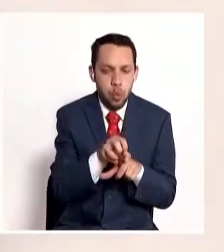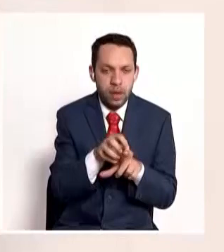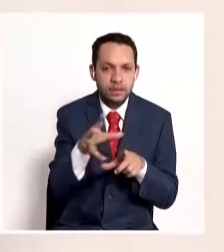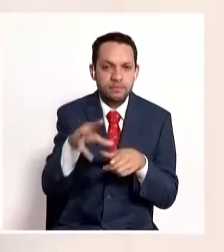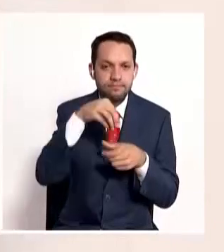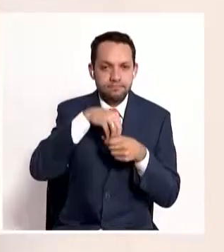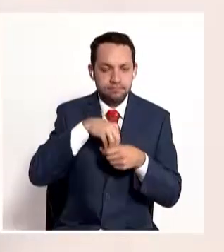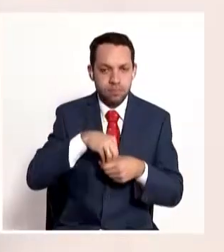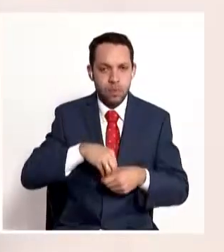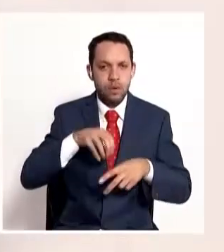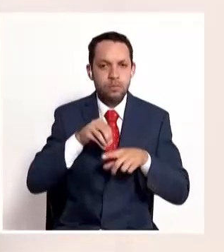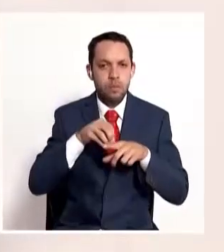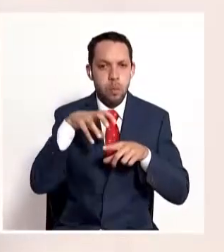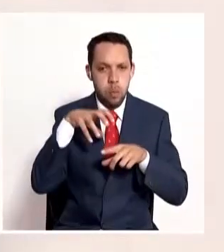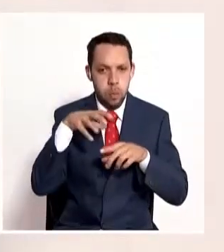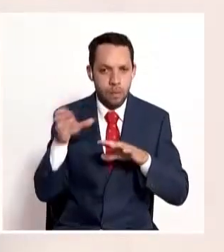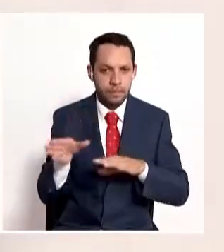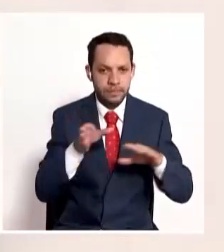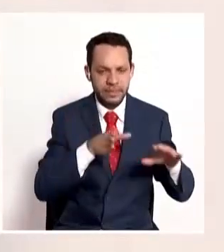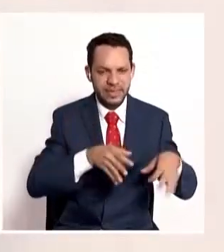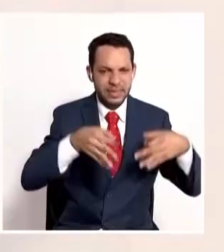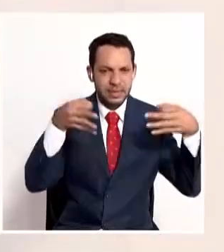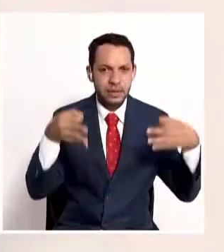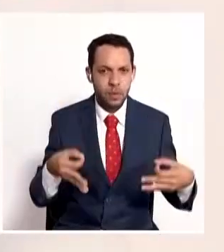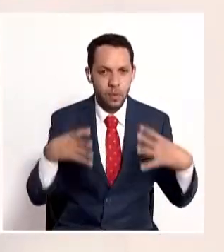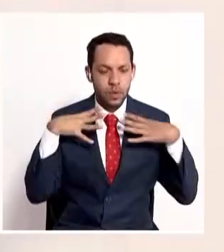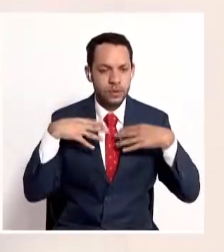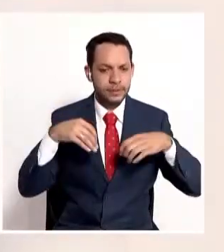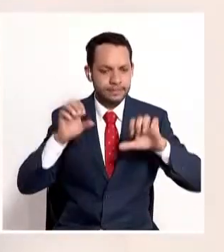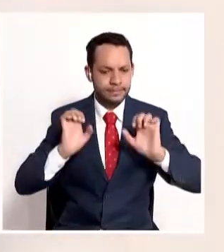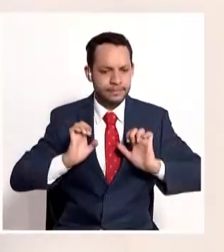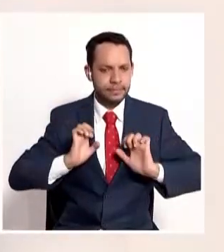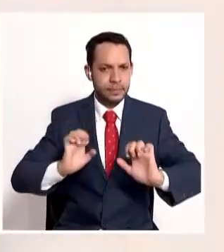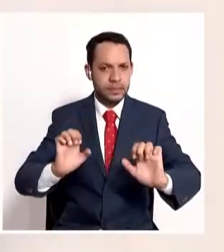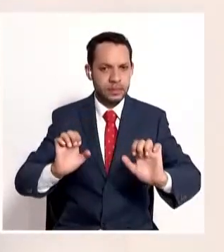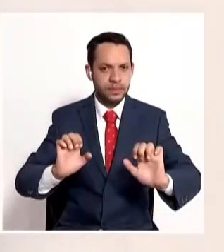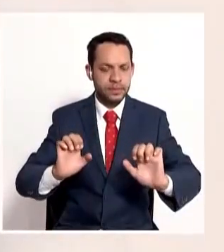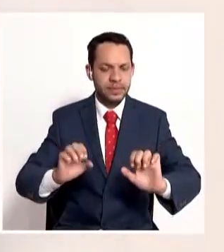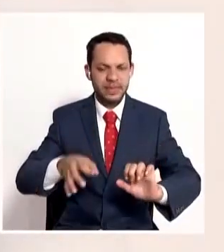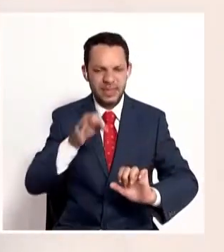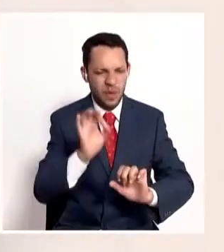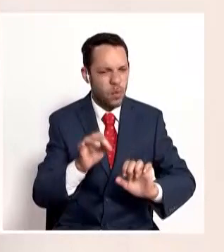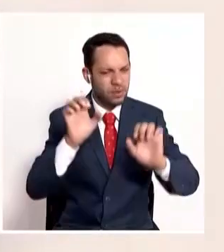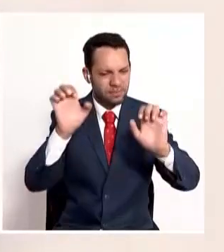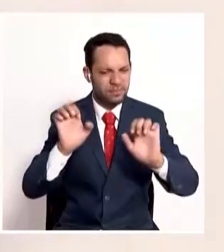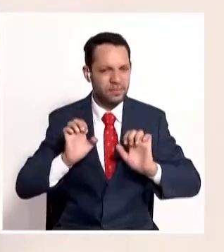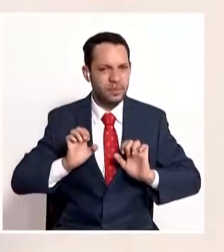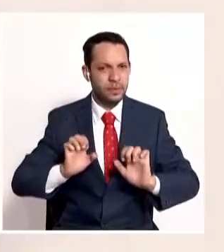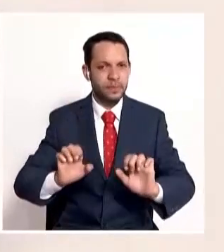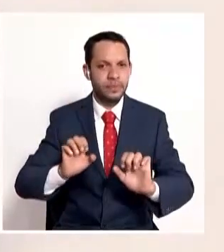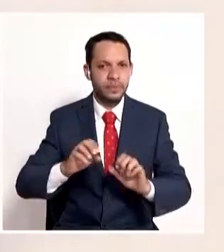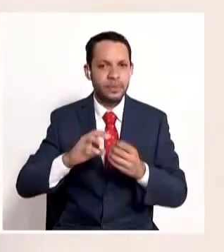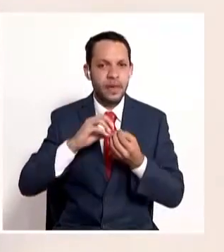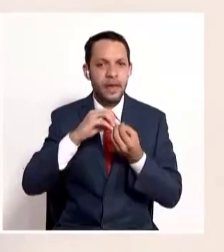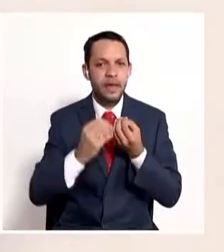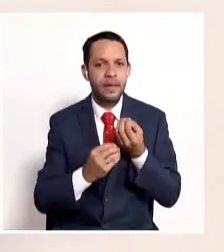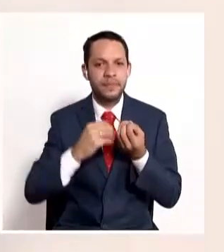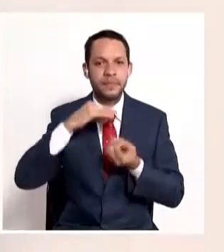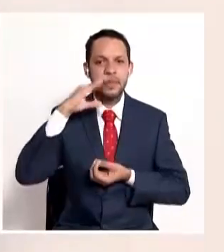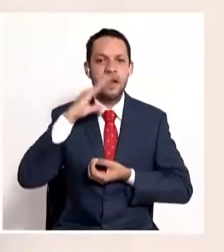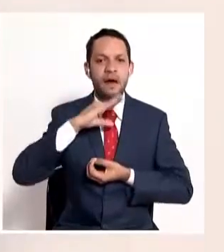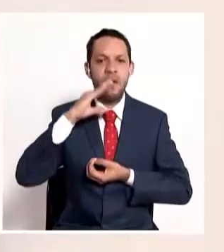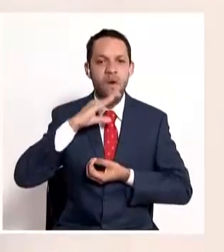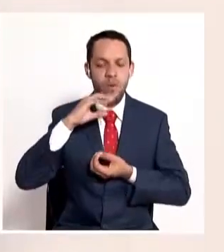y si hay algo que debemos quitar que a pesar de que es muy saludable por sus por sus componentes es el ajo resulta que